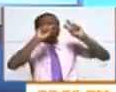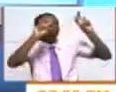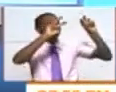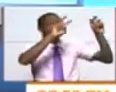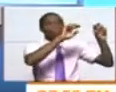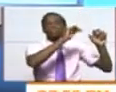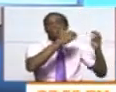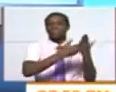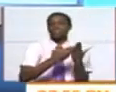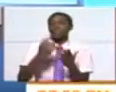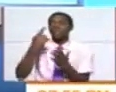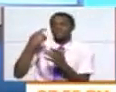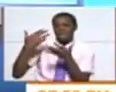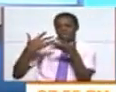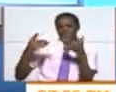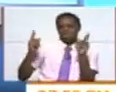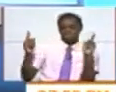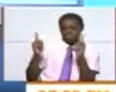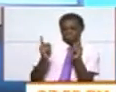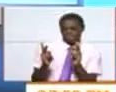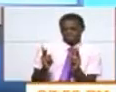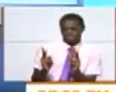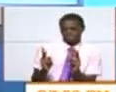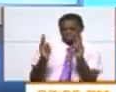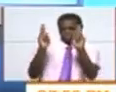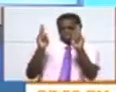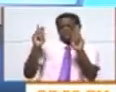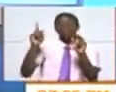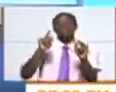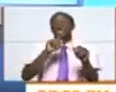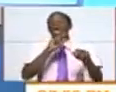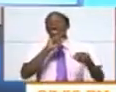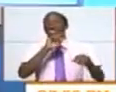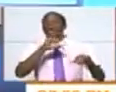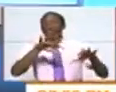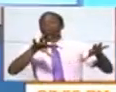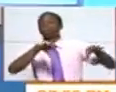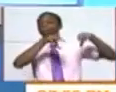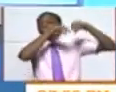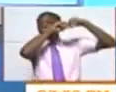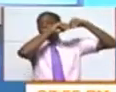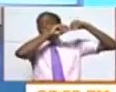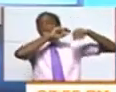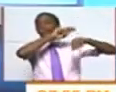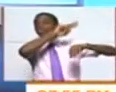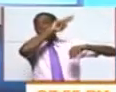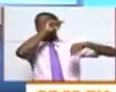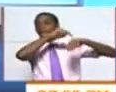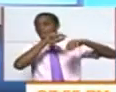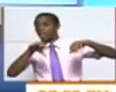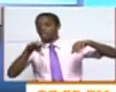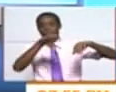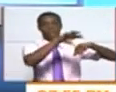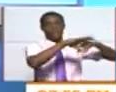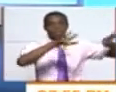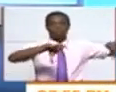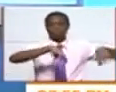fragmento. Hecho por una multinacional privada, de un